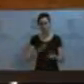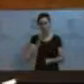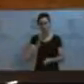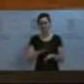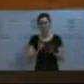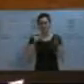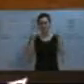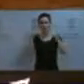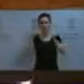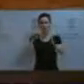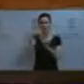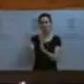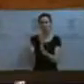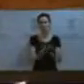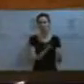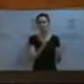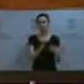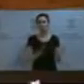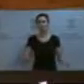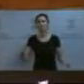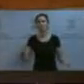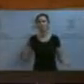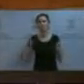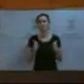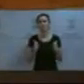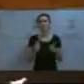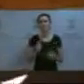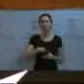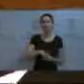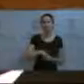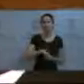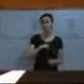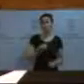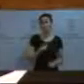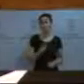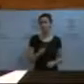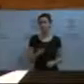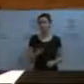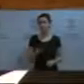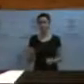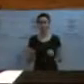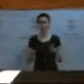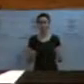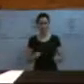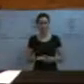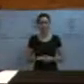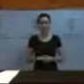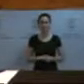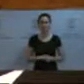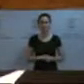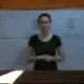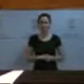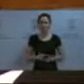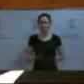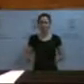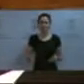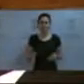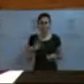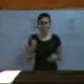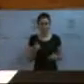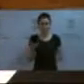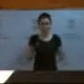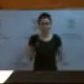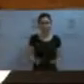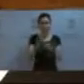atención a las personas residentes en establecimientos de la tercera edad. Por eso, tenemos prevista una serie de